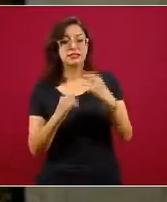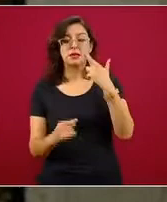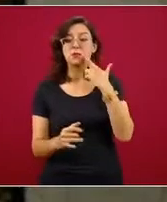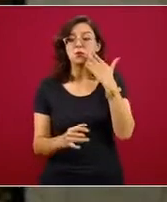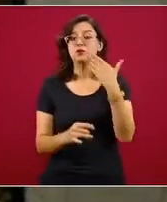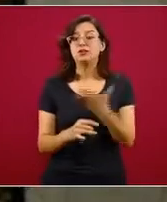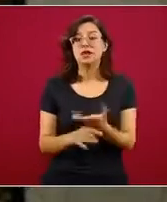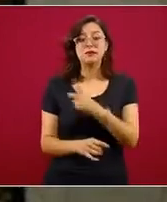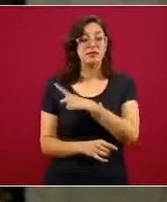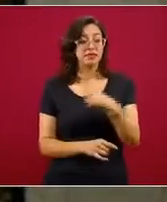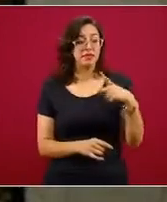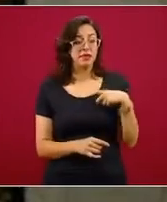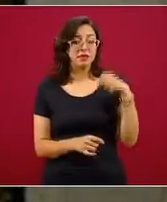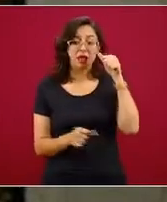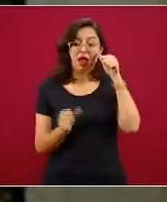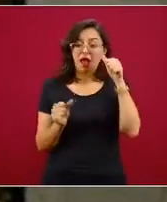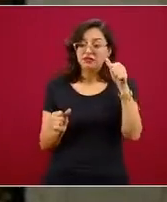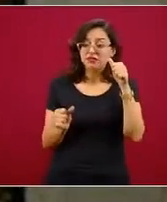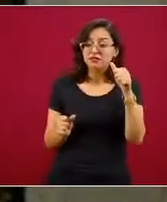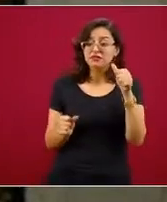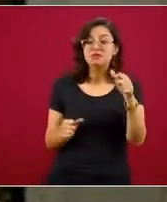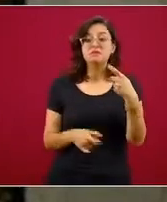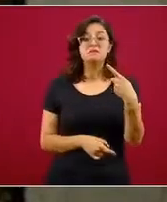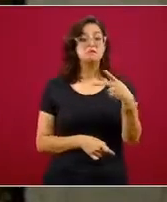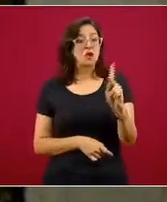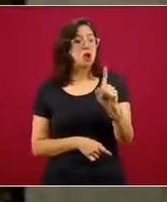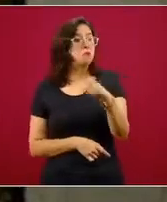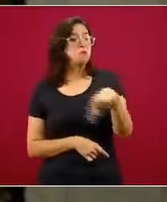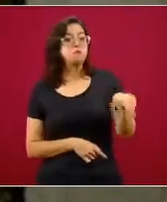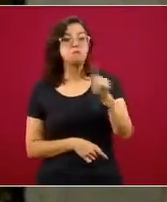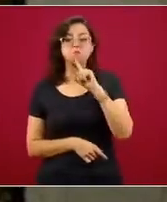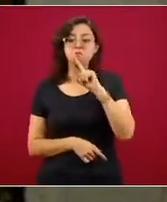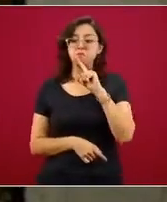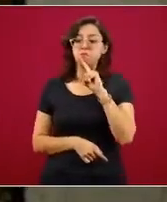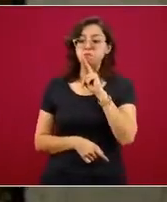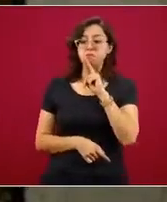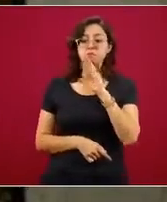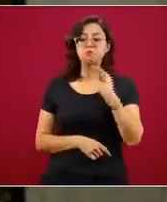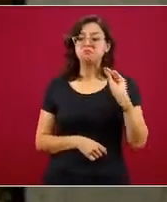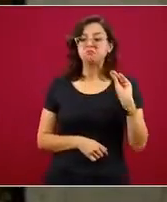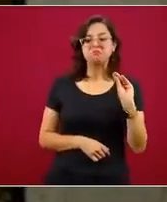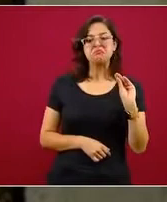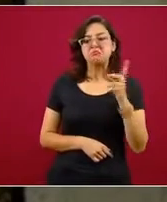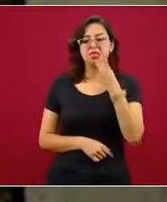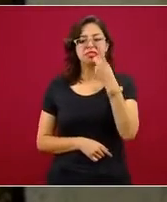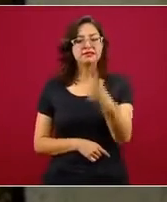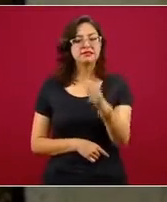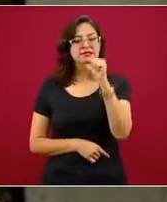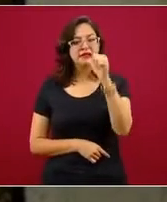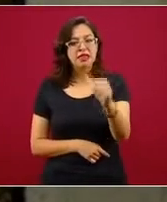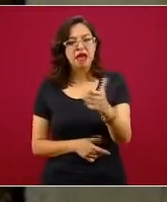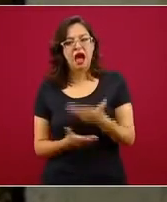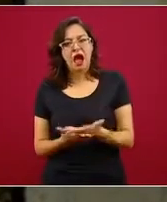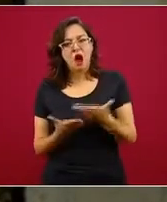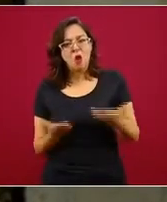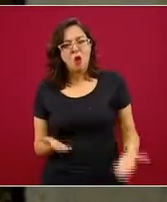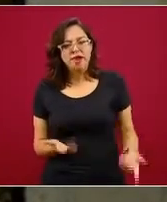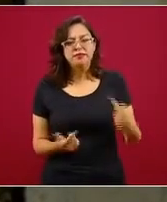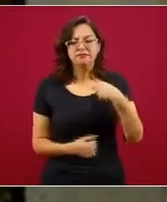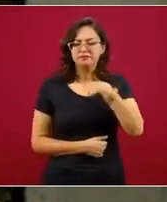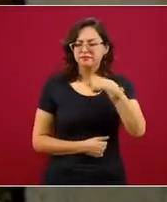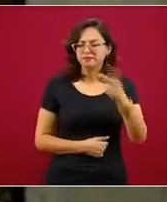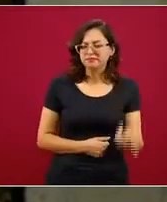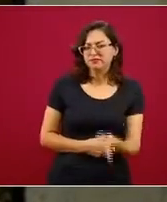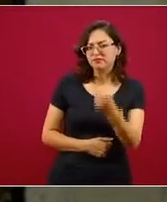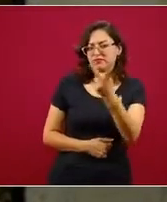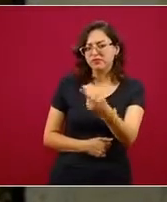esta situación. Pero ellas, pues bueno, han optado por el silencio. En vista de este silencio, la pregunta es, ¿cuál es la estrategia